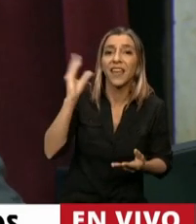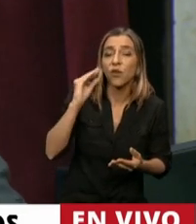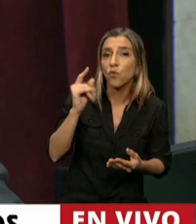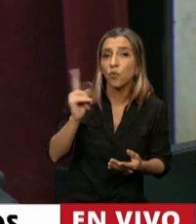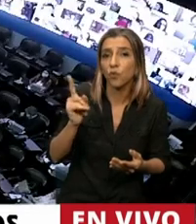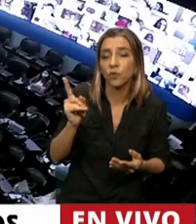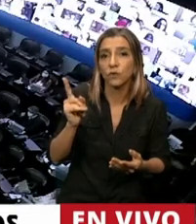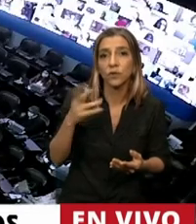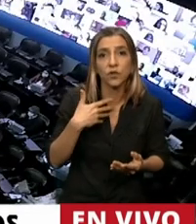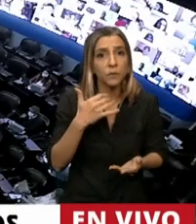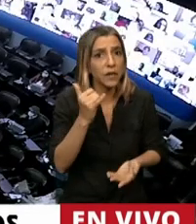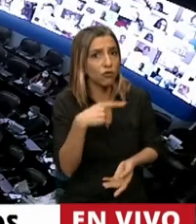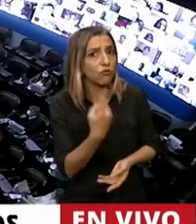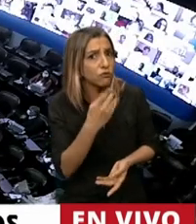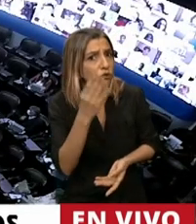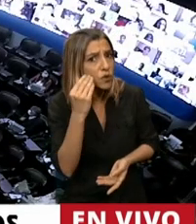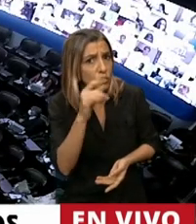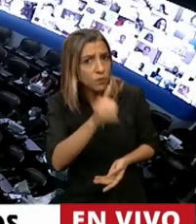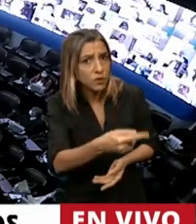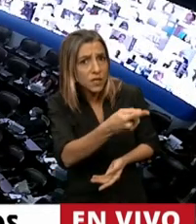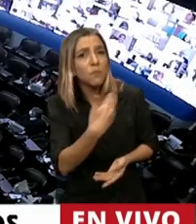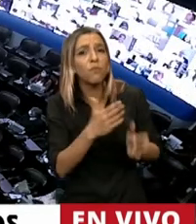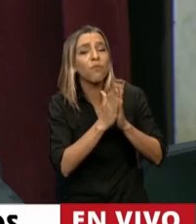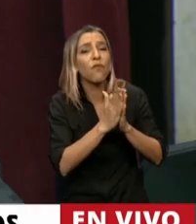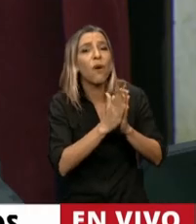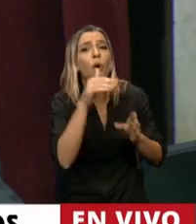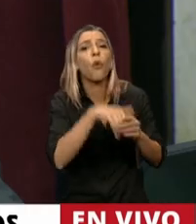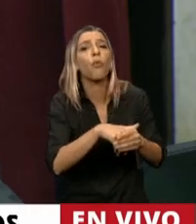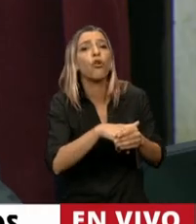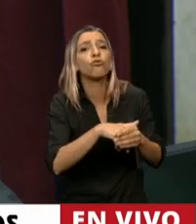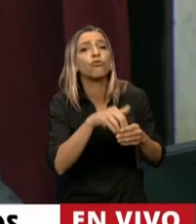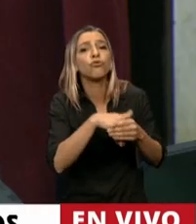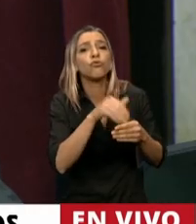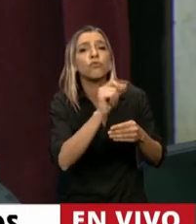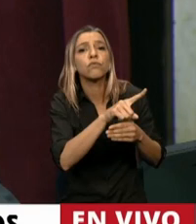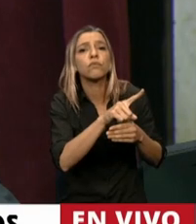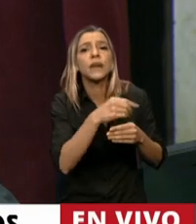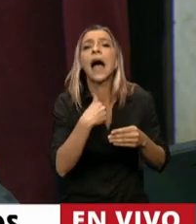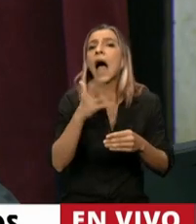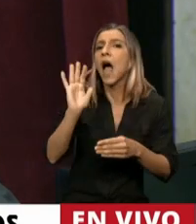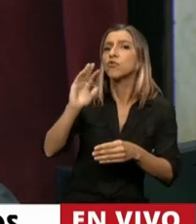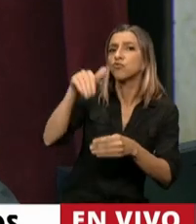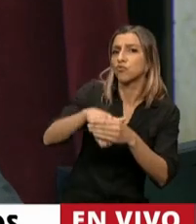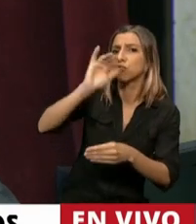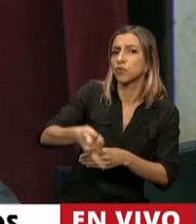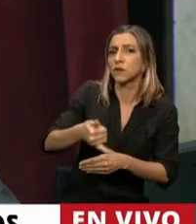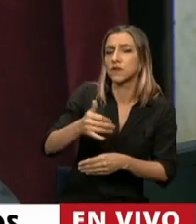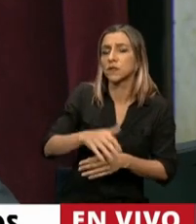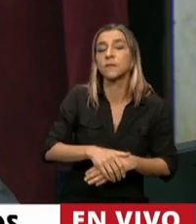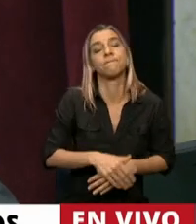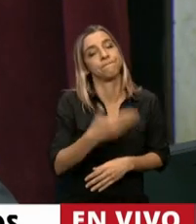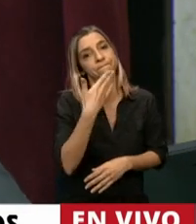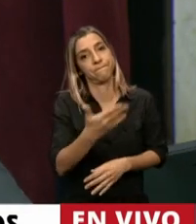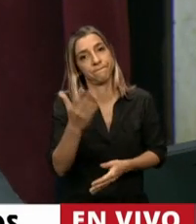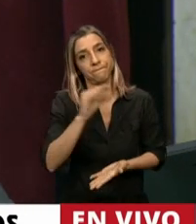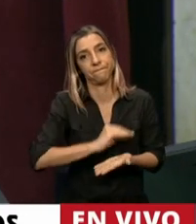audio. Sí, lo estamos escuchando, diputado. Por favor, diga el sentido de su voto. No. Ah, perfecto. Afirmativo, presidente.